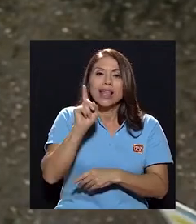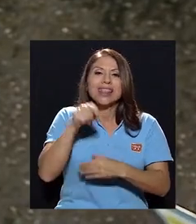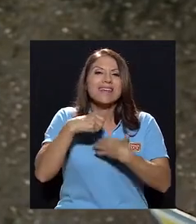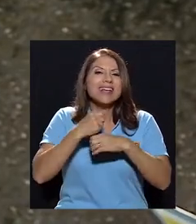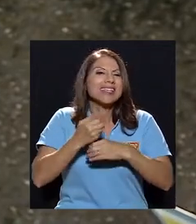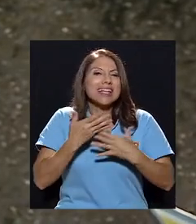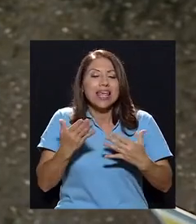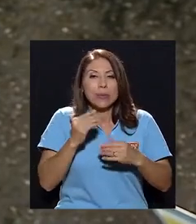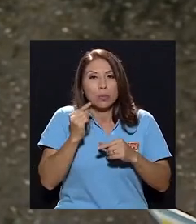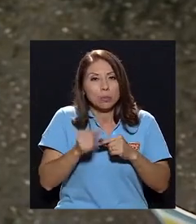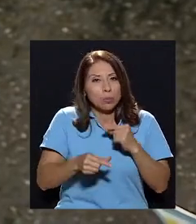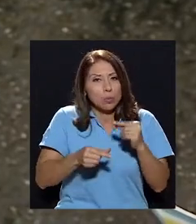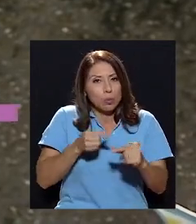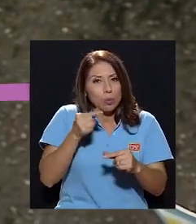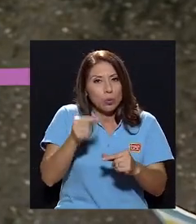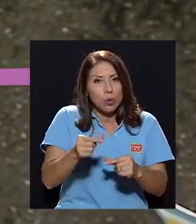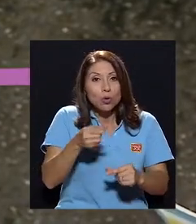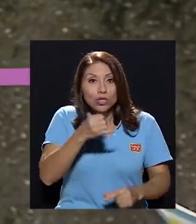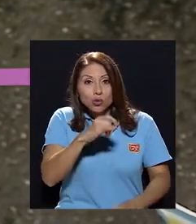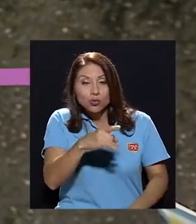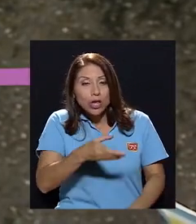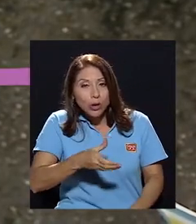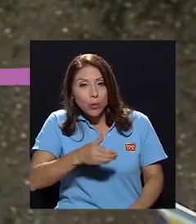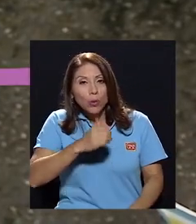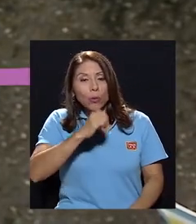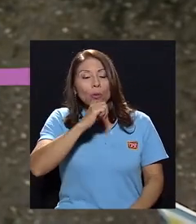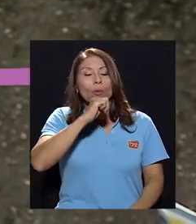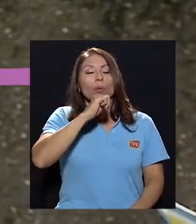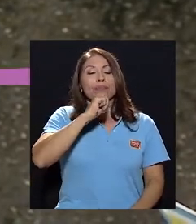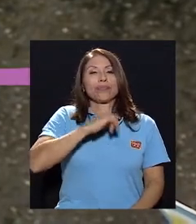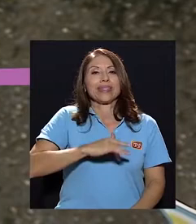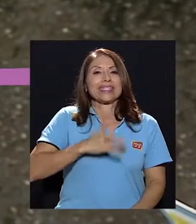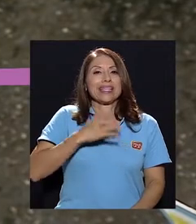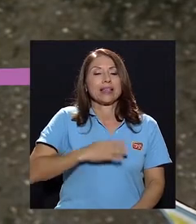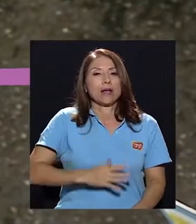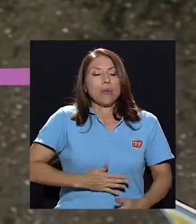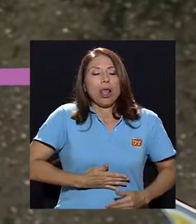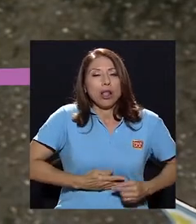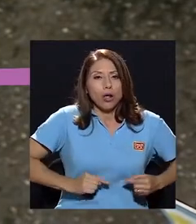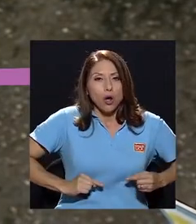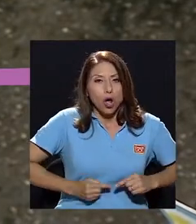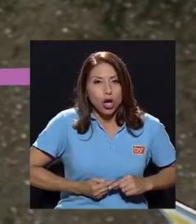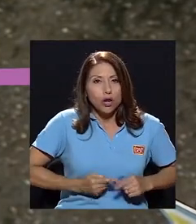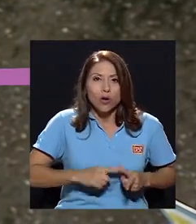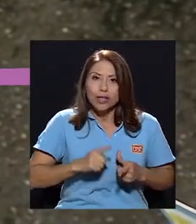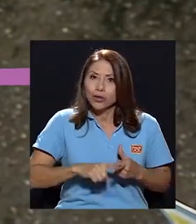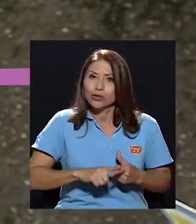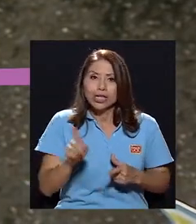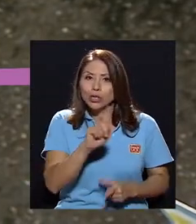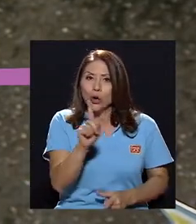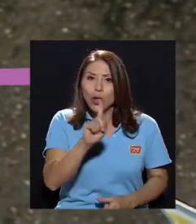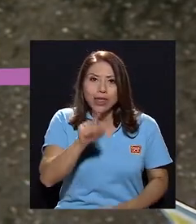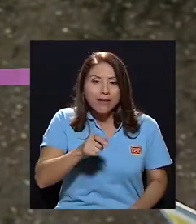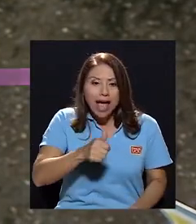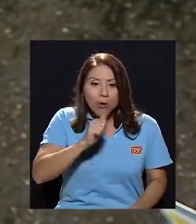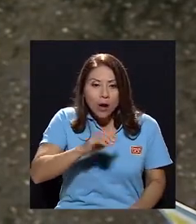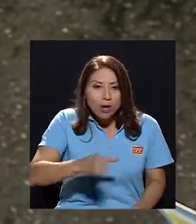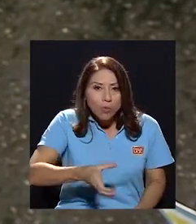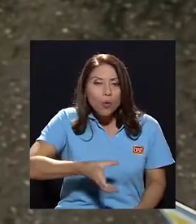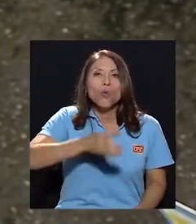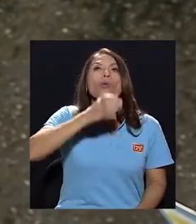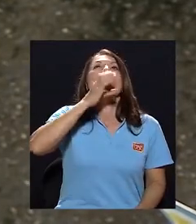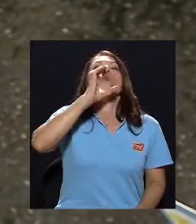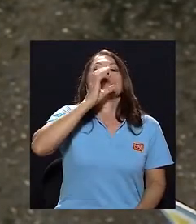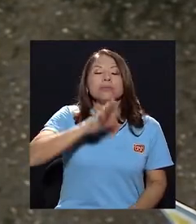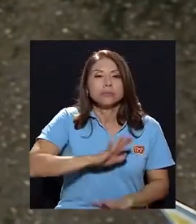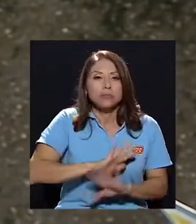poco a poco. Entonces, si usted, por ejemplo, siente cólico, entonces no se tome, digamos, mucha cantidad de agua de una sola vez, sino que